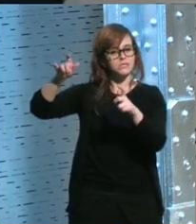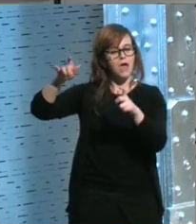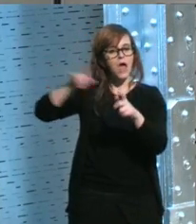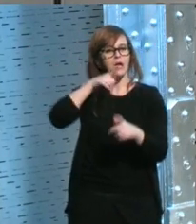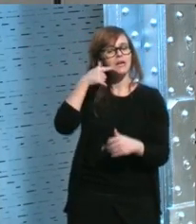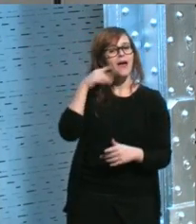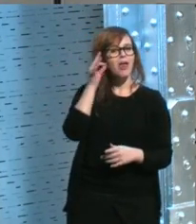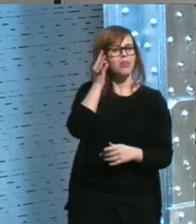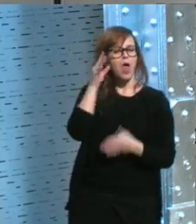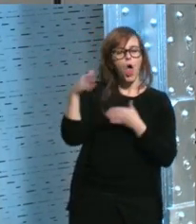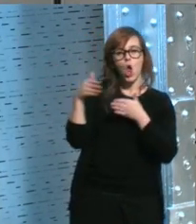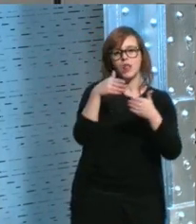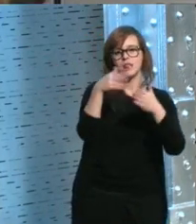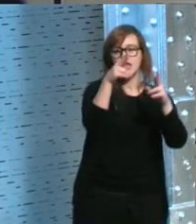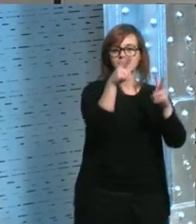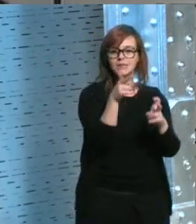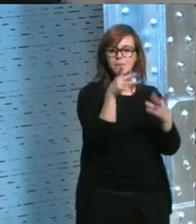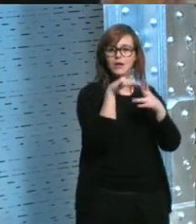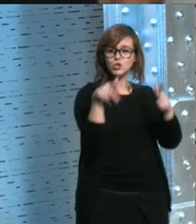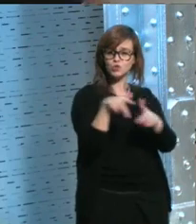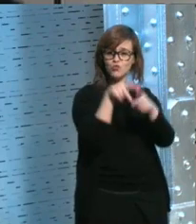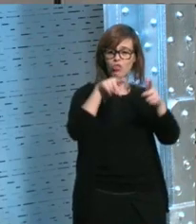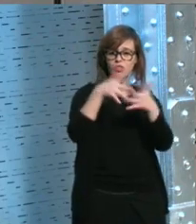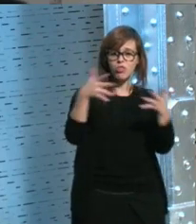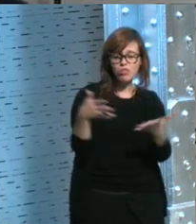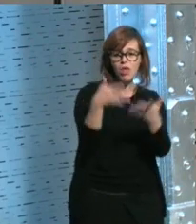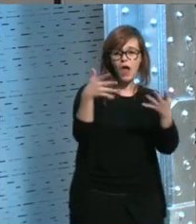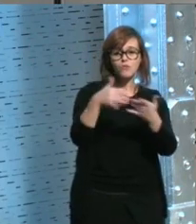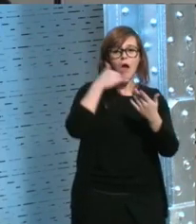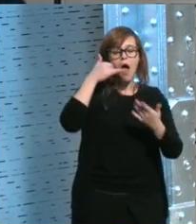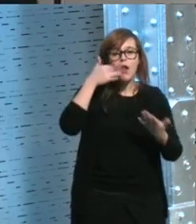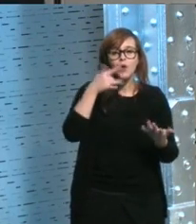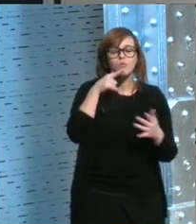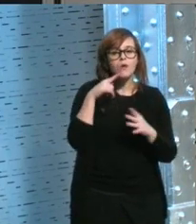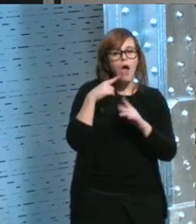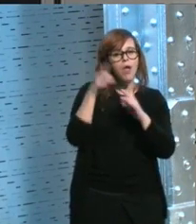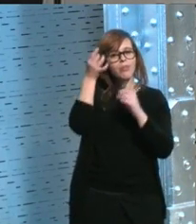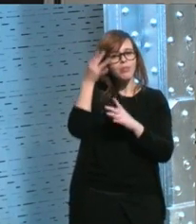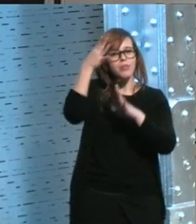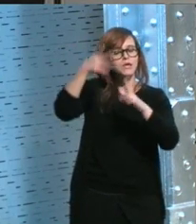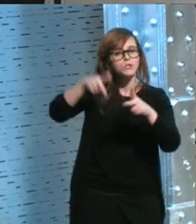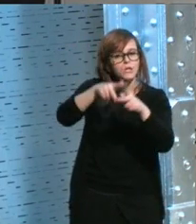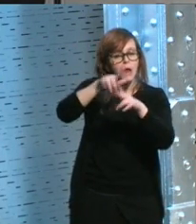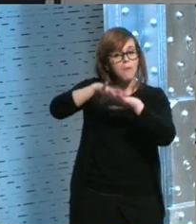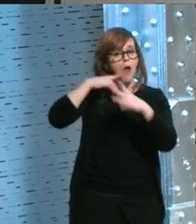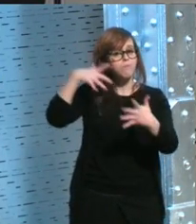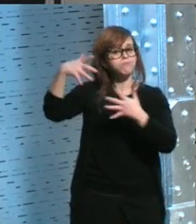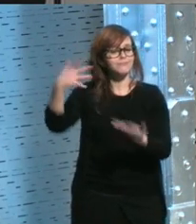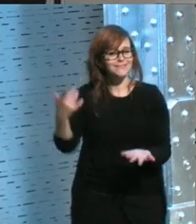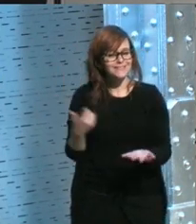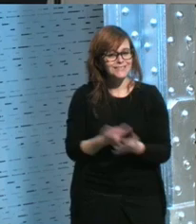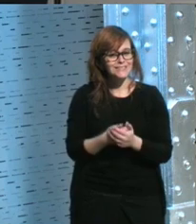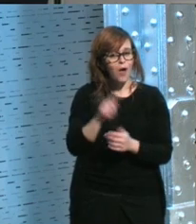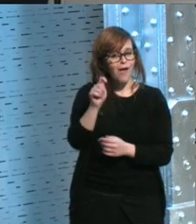muy orientada a las cosas sociales, que crea una iniciativa social y que tenga éxito. O sea, es